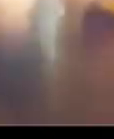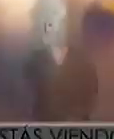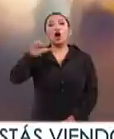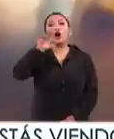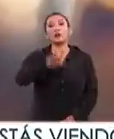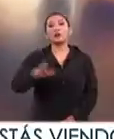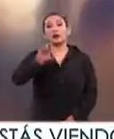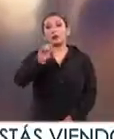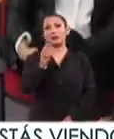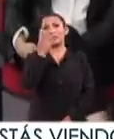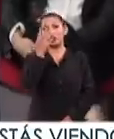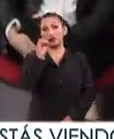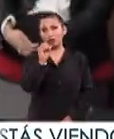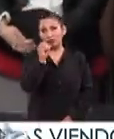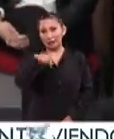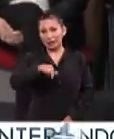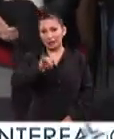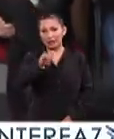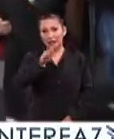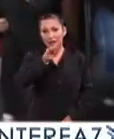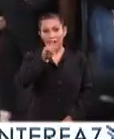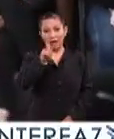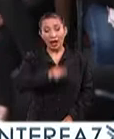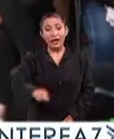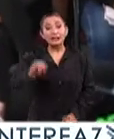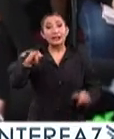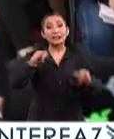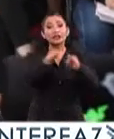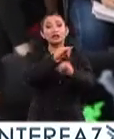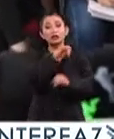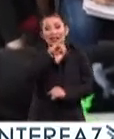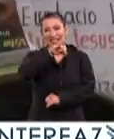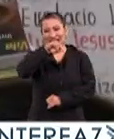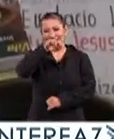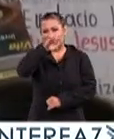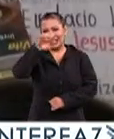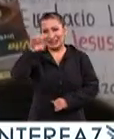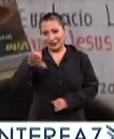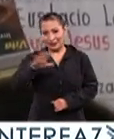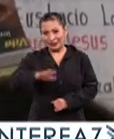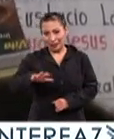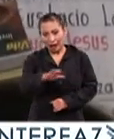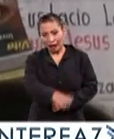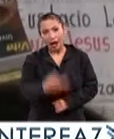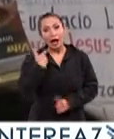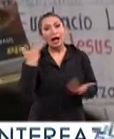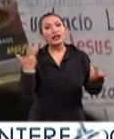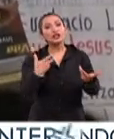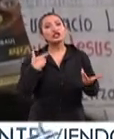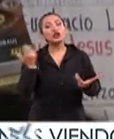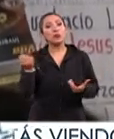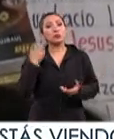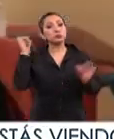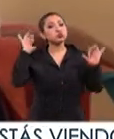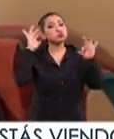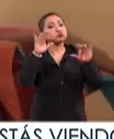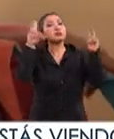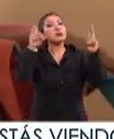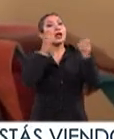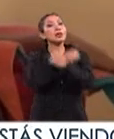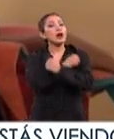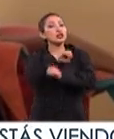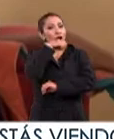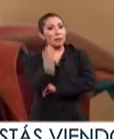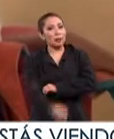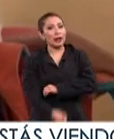Hoy miércoles 24 de octubre en Interfaz, el Instituto Nacional para la Evaluación de la Educación llevó a cabo el seminario